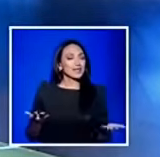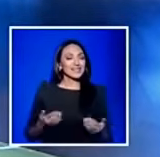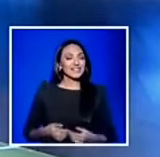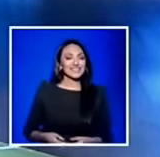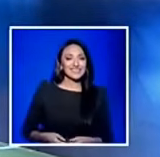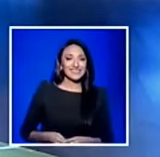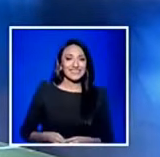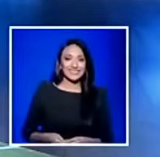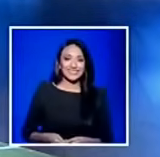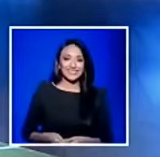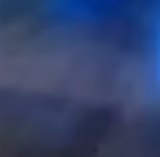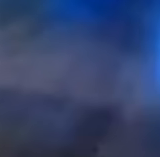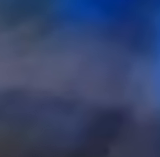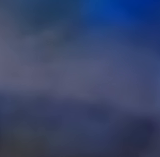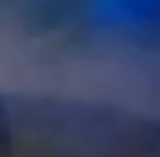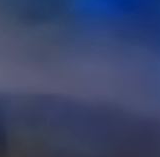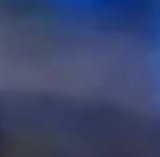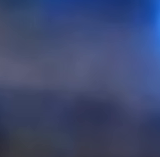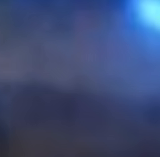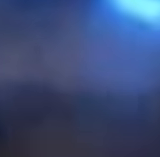días.